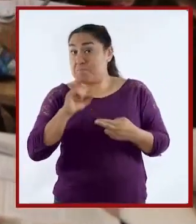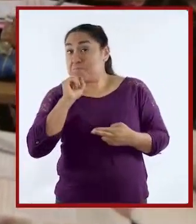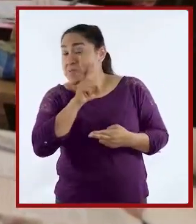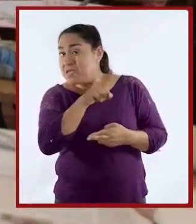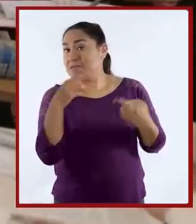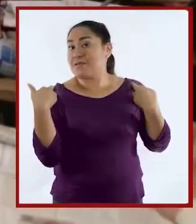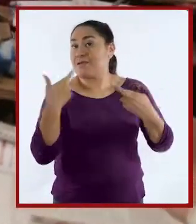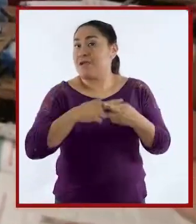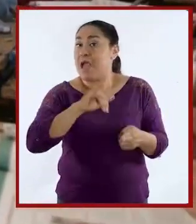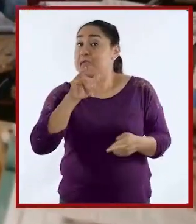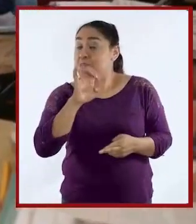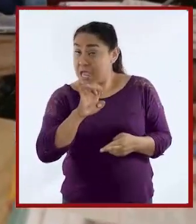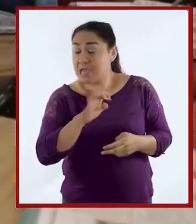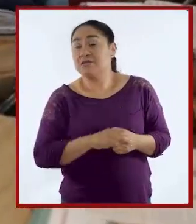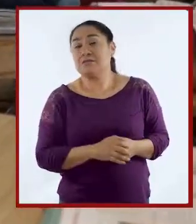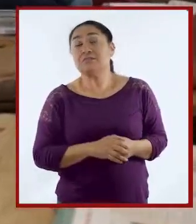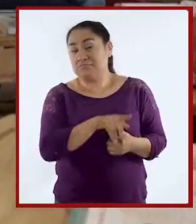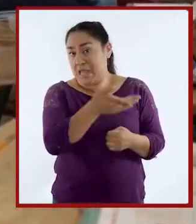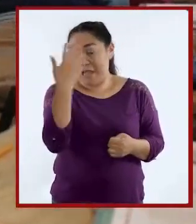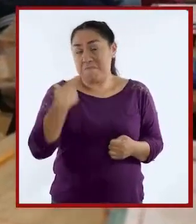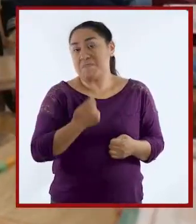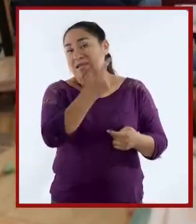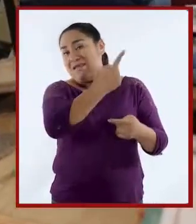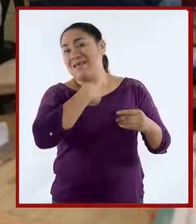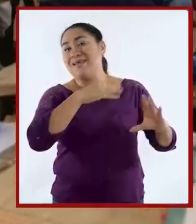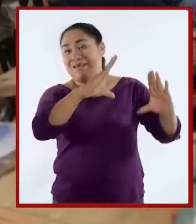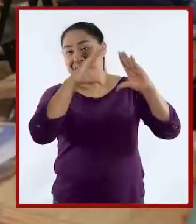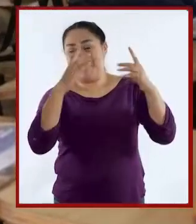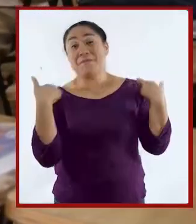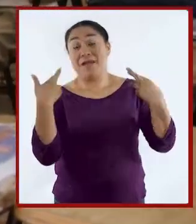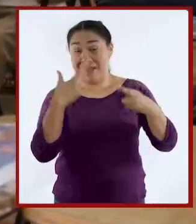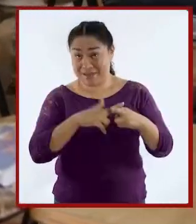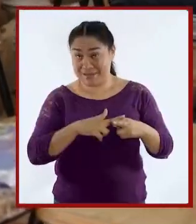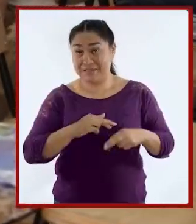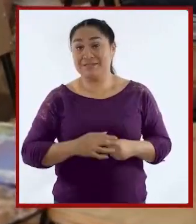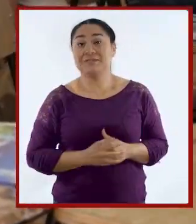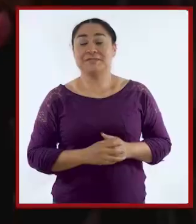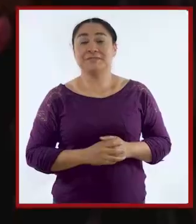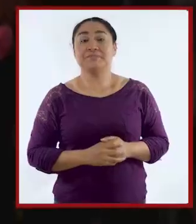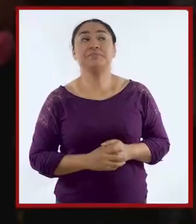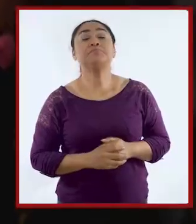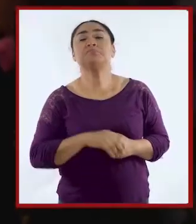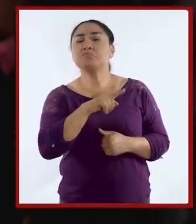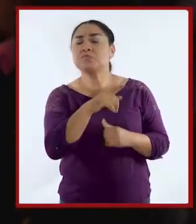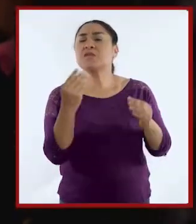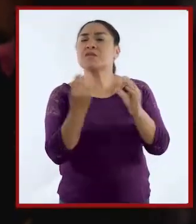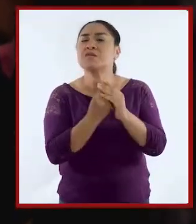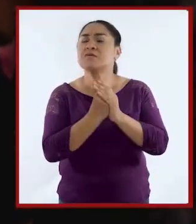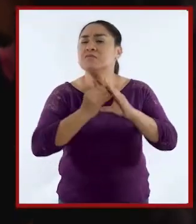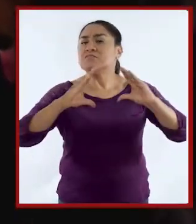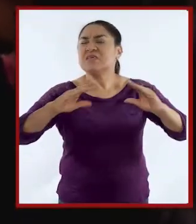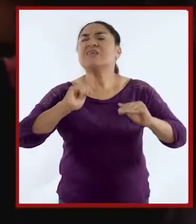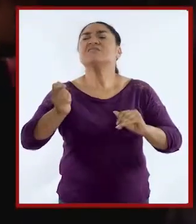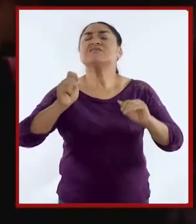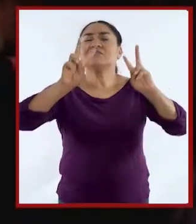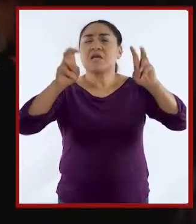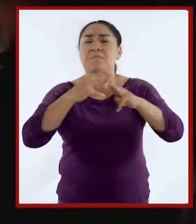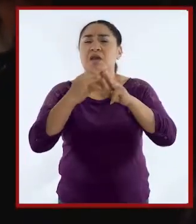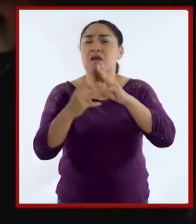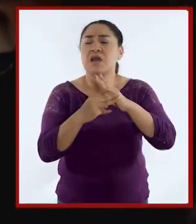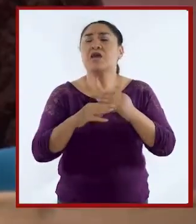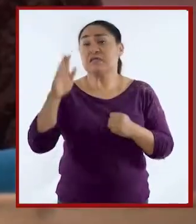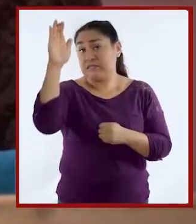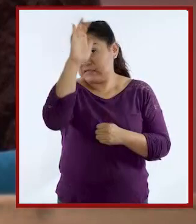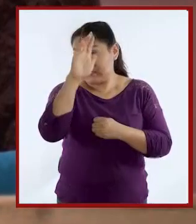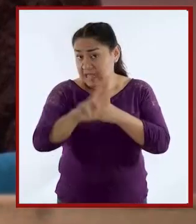maestro fue el profe Jaime. Fue uno de mis maestros, mis profes. Él nos impartía ciencias